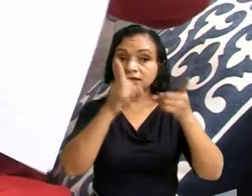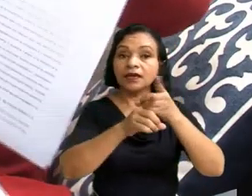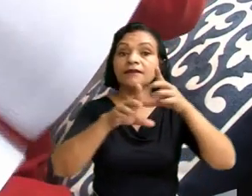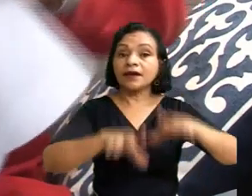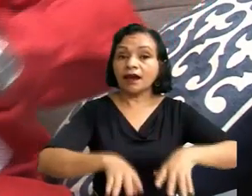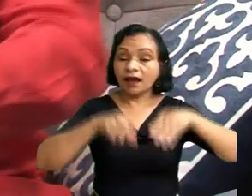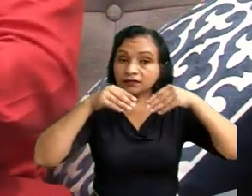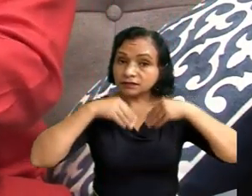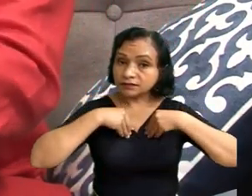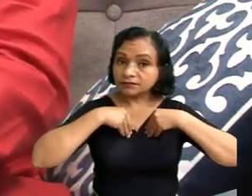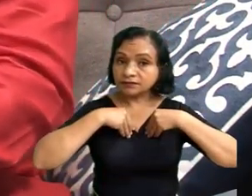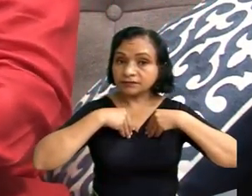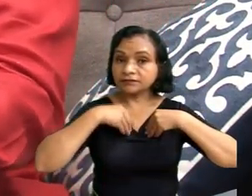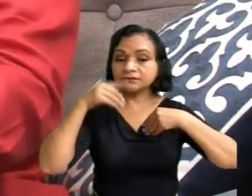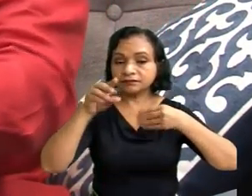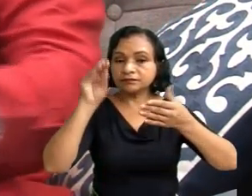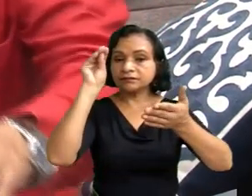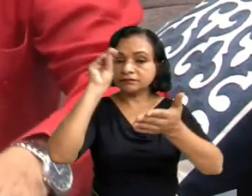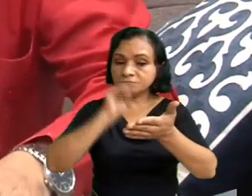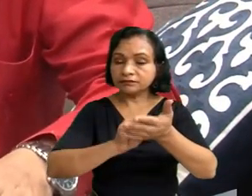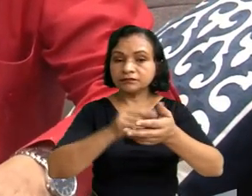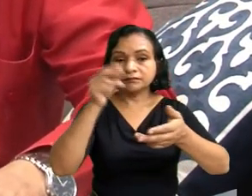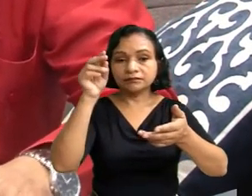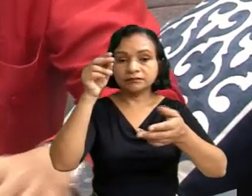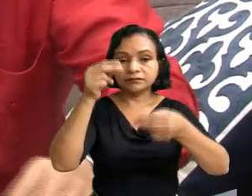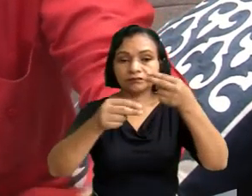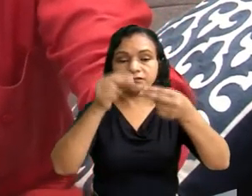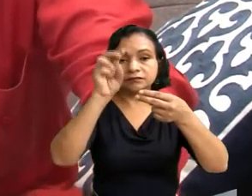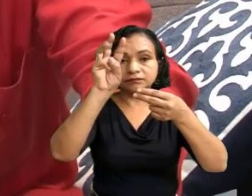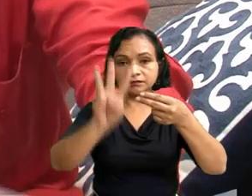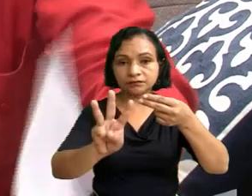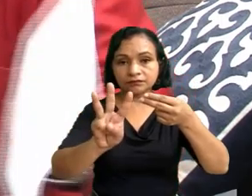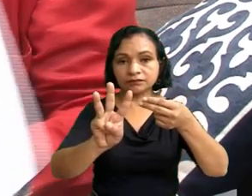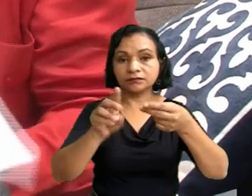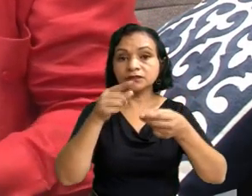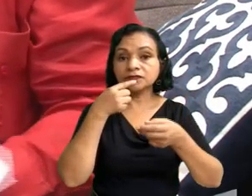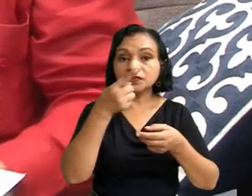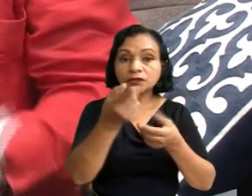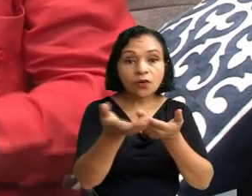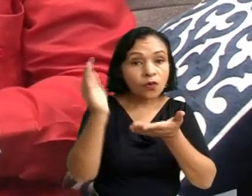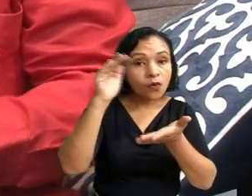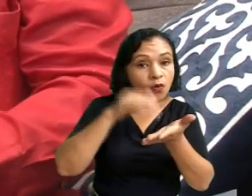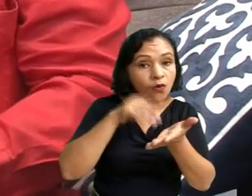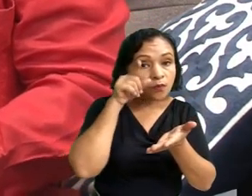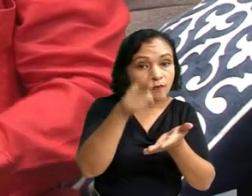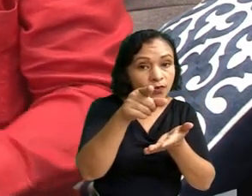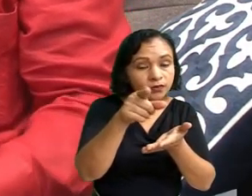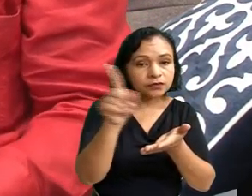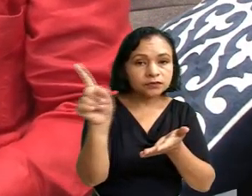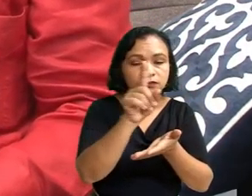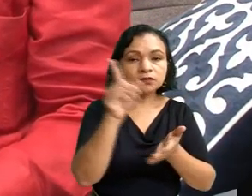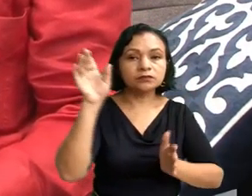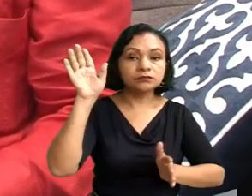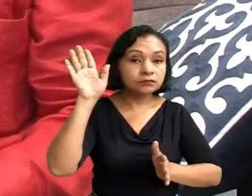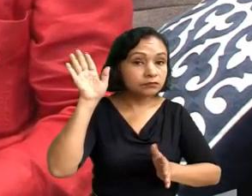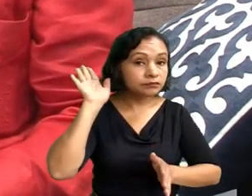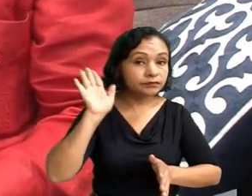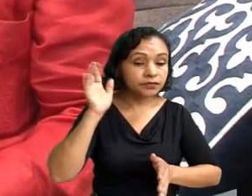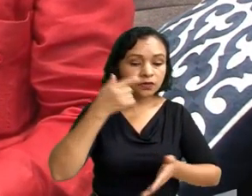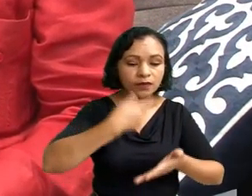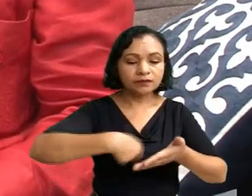lo que hemos puesto en el punto 3 referido a la no repente en la no repetición y dice el